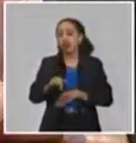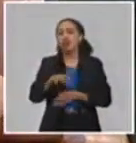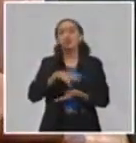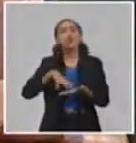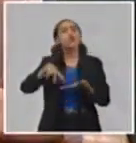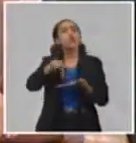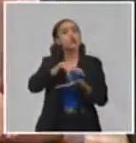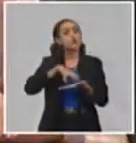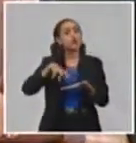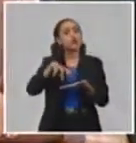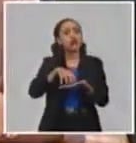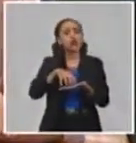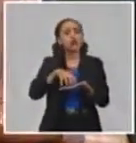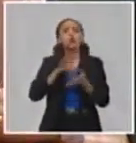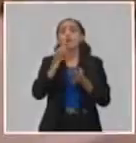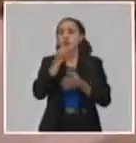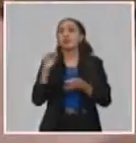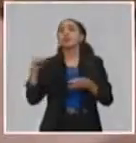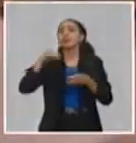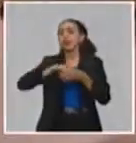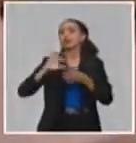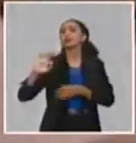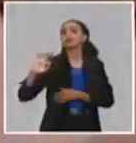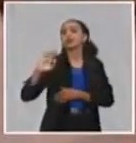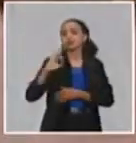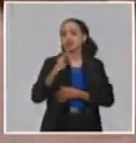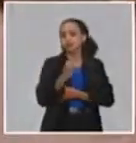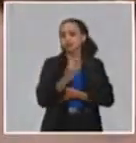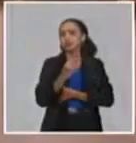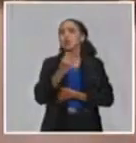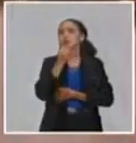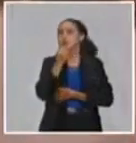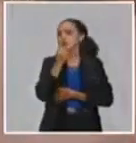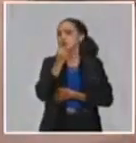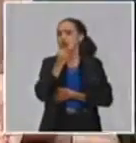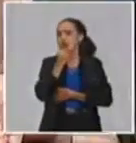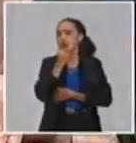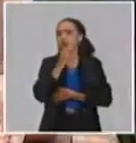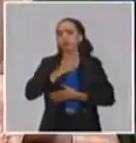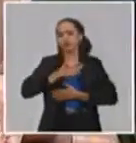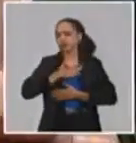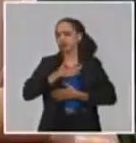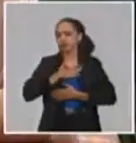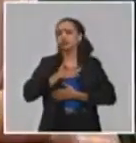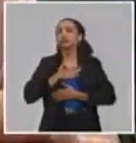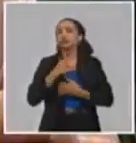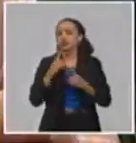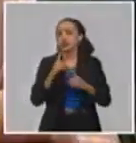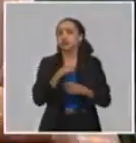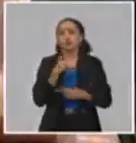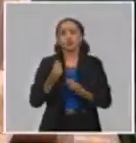unidad que entre en el perfeccionamiento y que tenga entonces la autonomía que le vamos a trasladar. Para